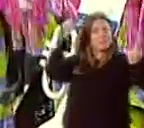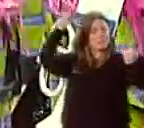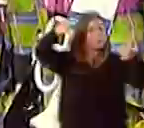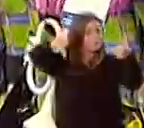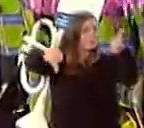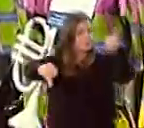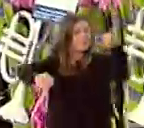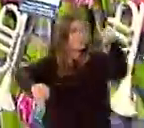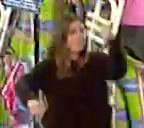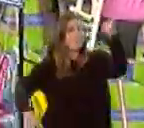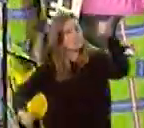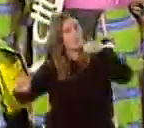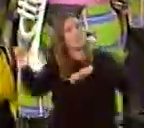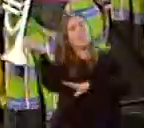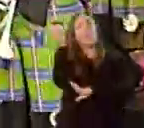o